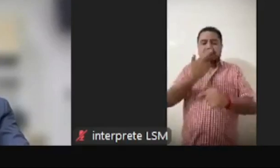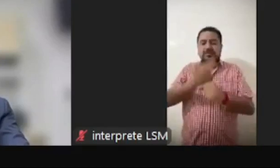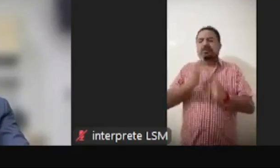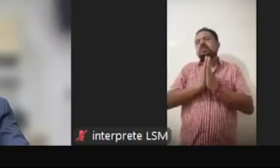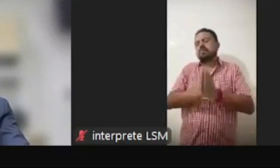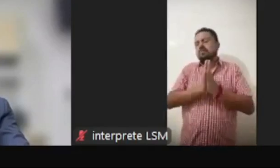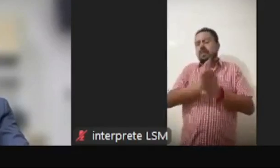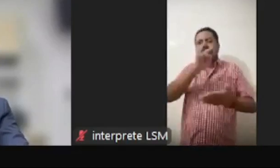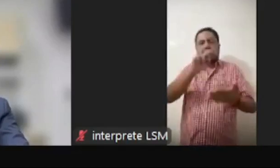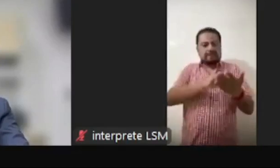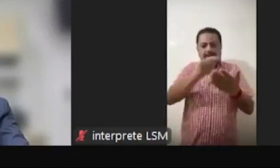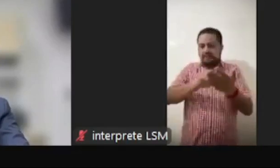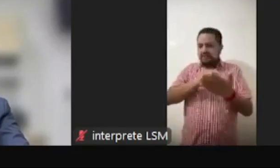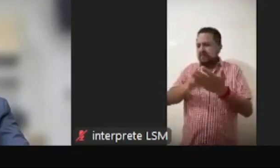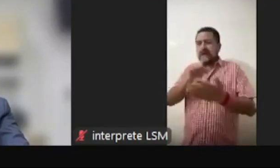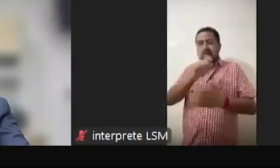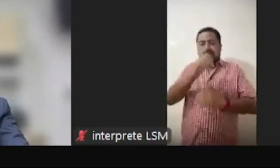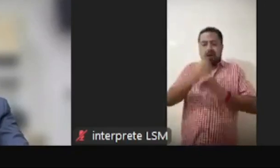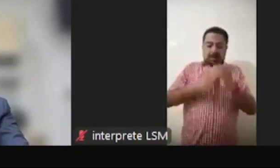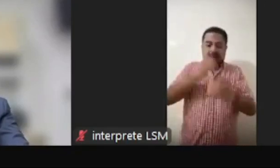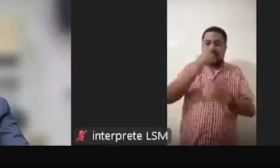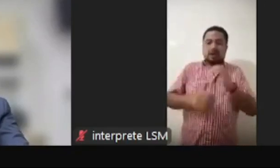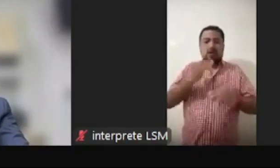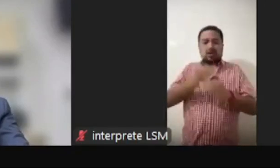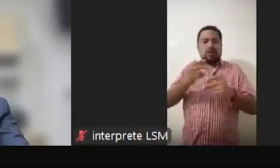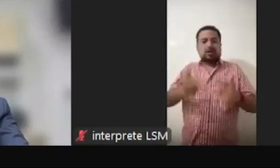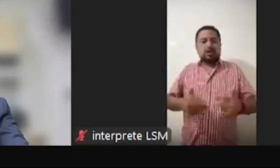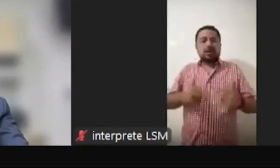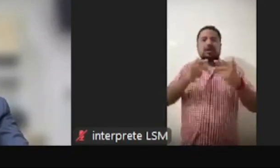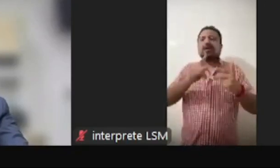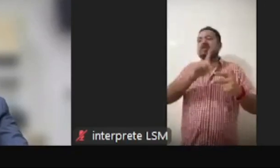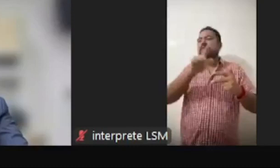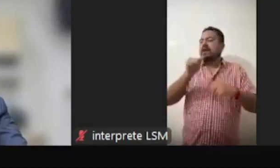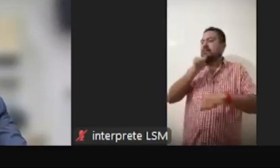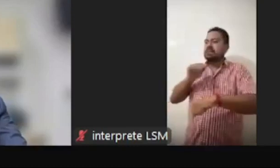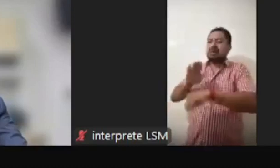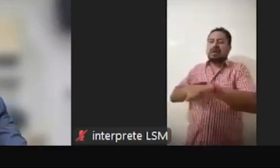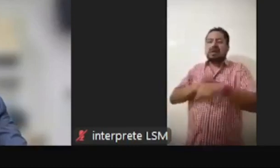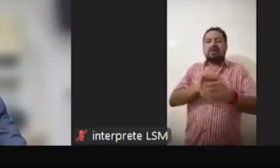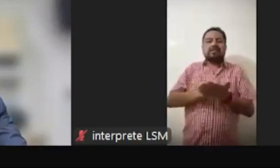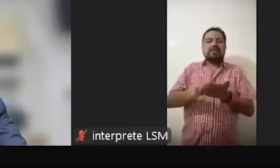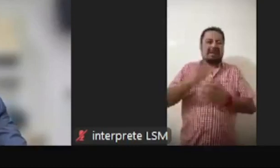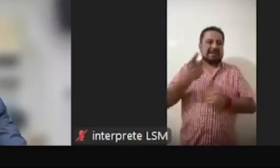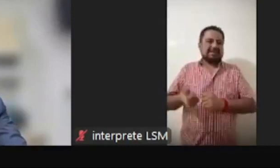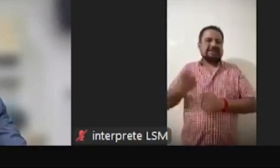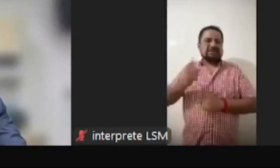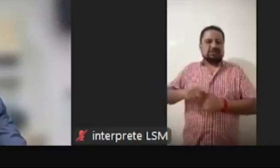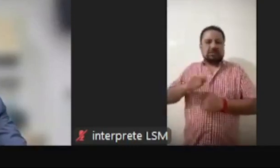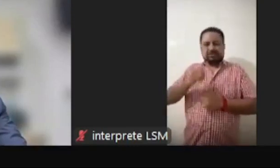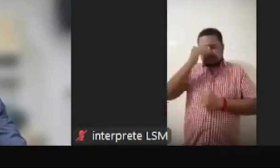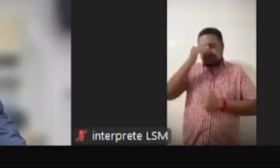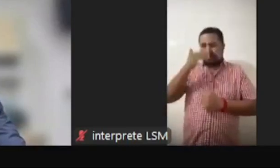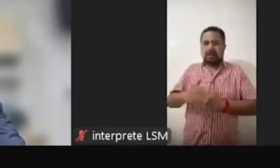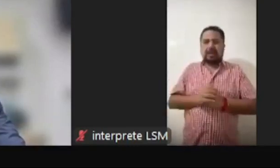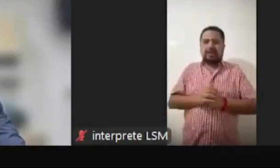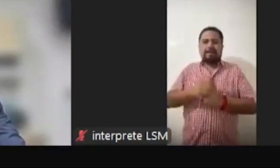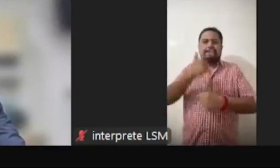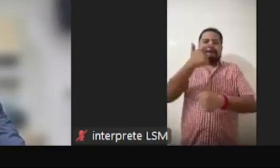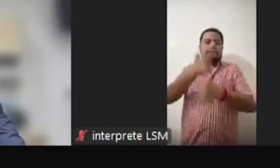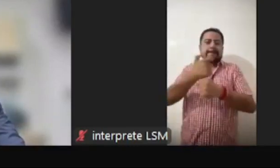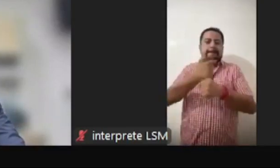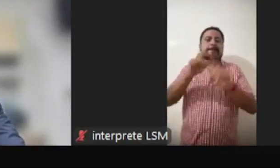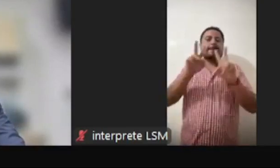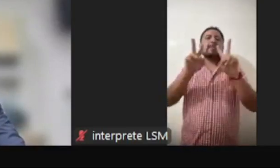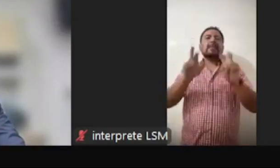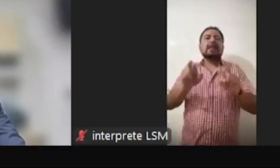recabar las firmas a la conclusión de esta sesión y en consecuencia notificarlo como en derecho corresponda. El séptimo asunto